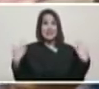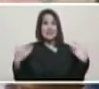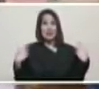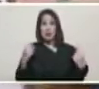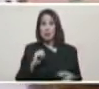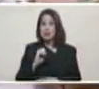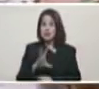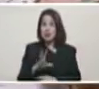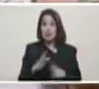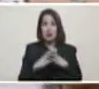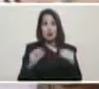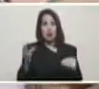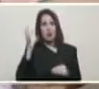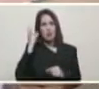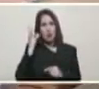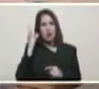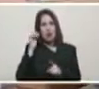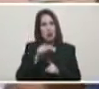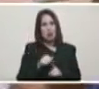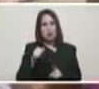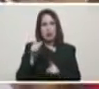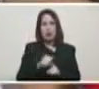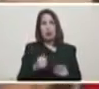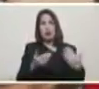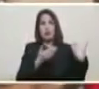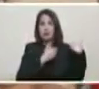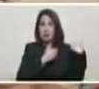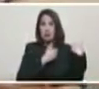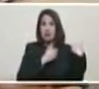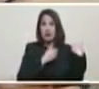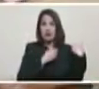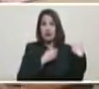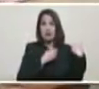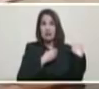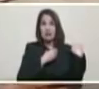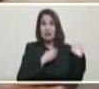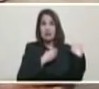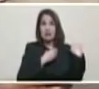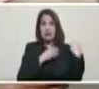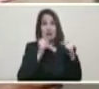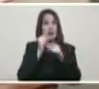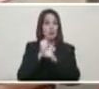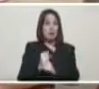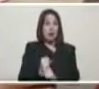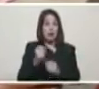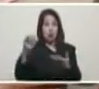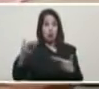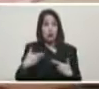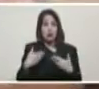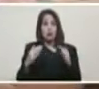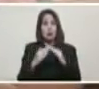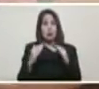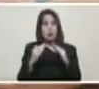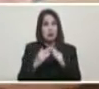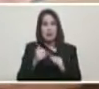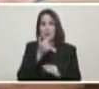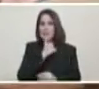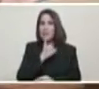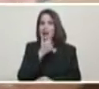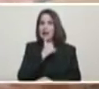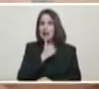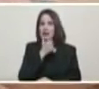para todas esas mujeres luchadoras incansables que están en espera de una vivienda digna tengan